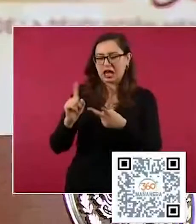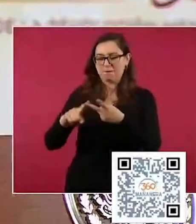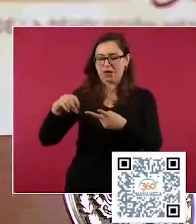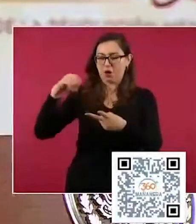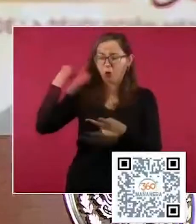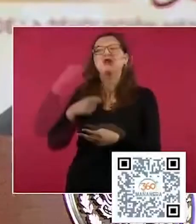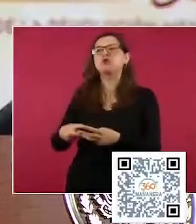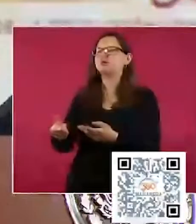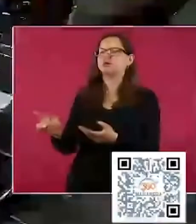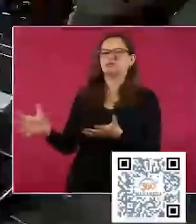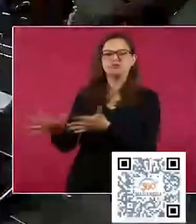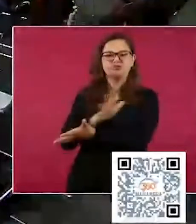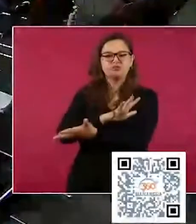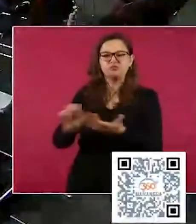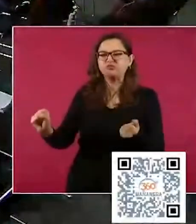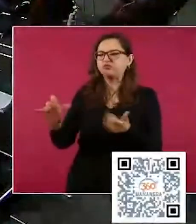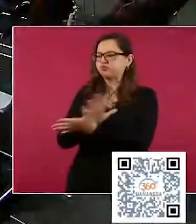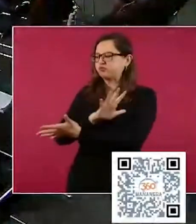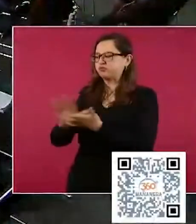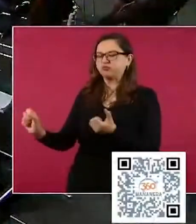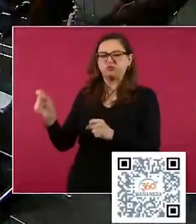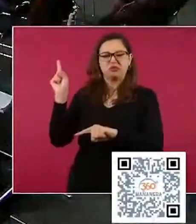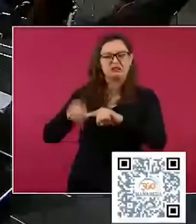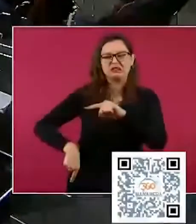y Guerrero México estaría mejor